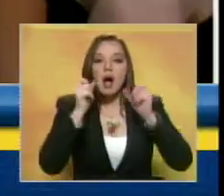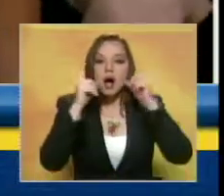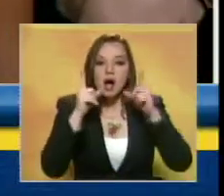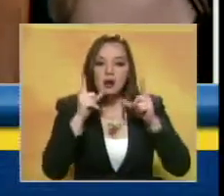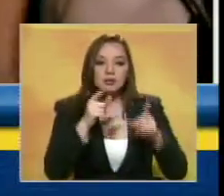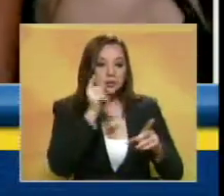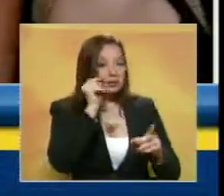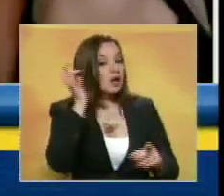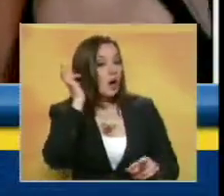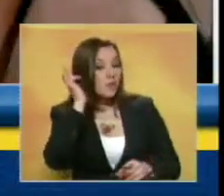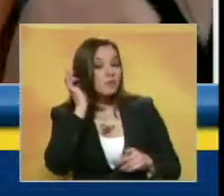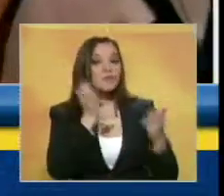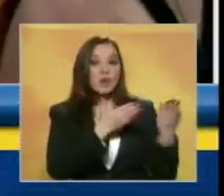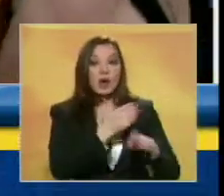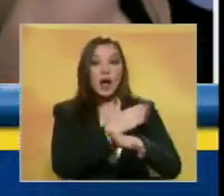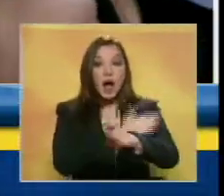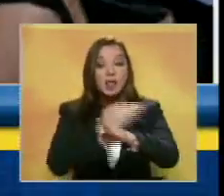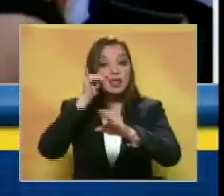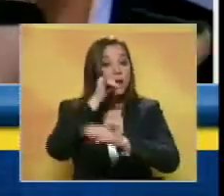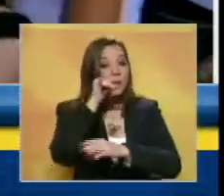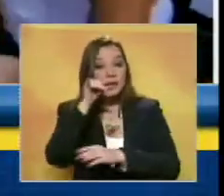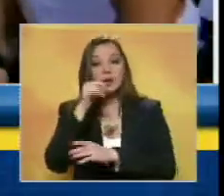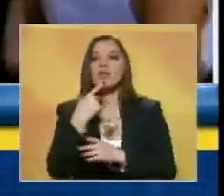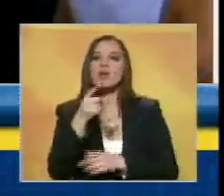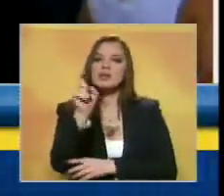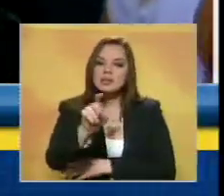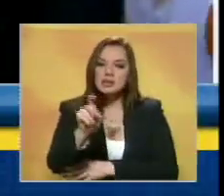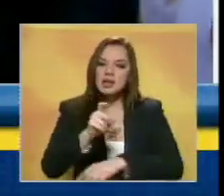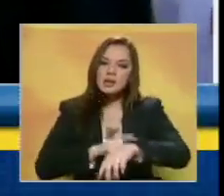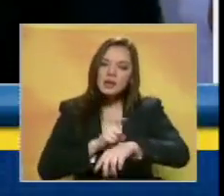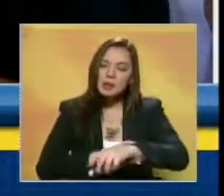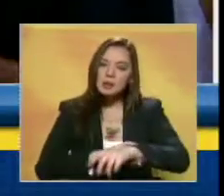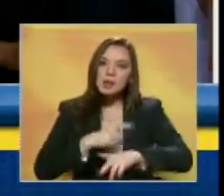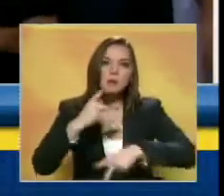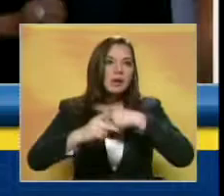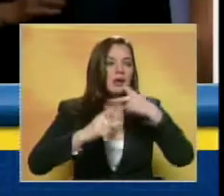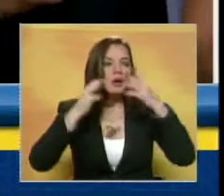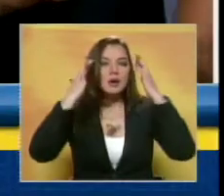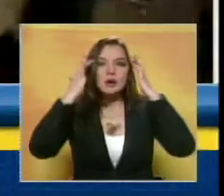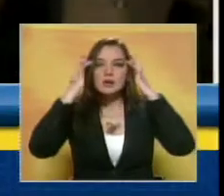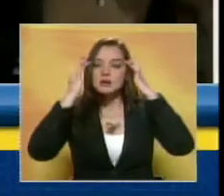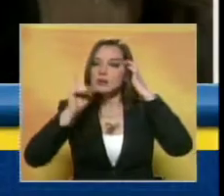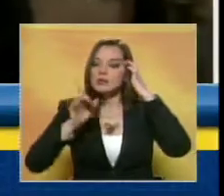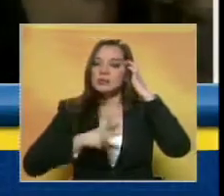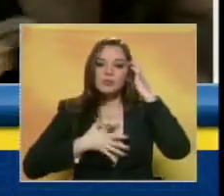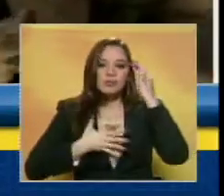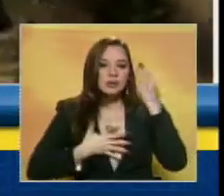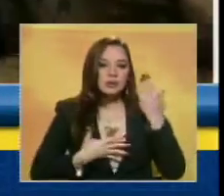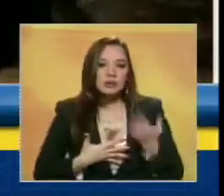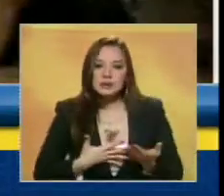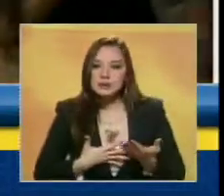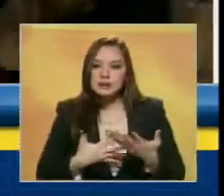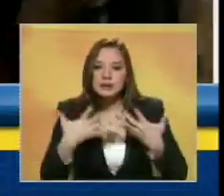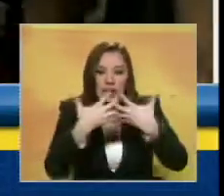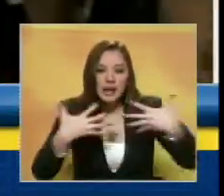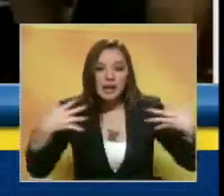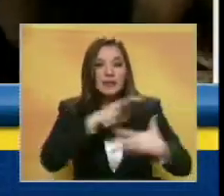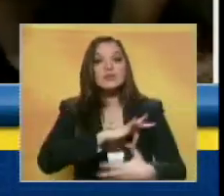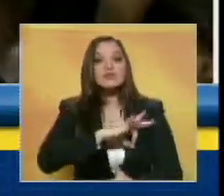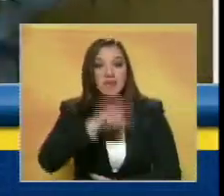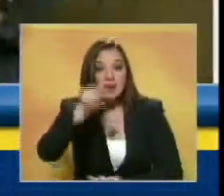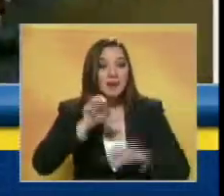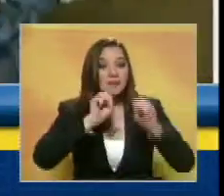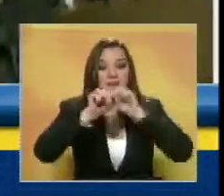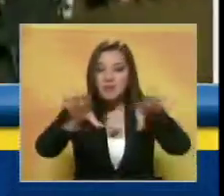del estreno de su película en Nueva York dijo que necesitaba tiempo para procesar lo que había ocurrido. Las redes sociales, como era de esperarse, se